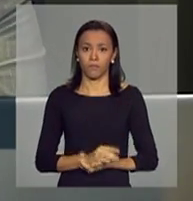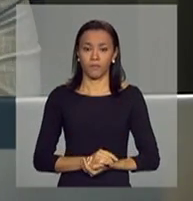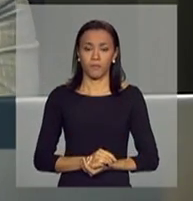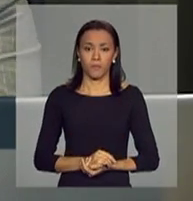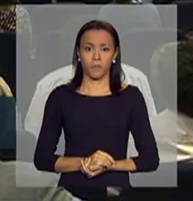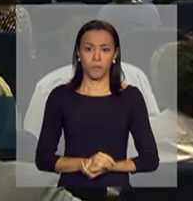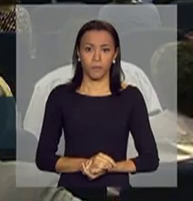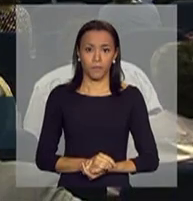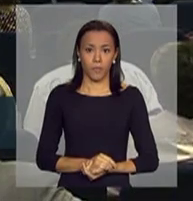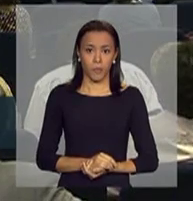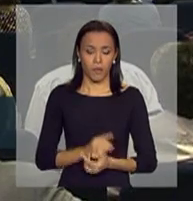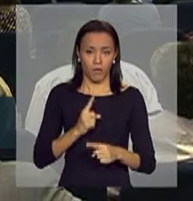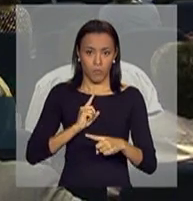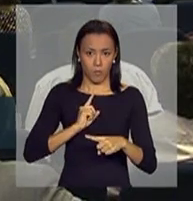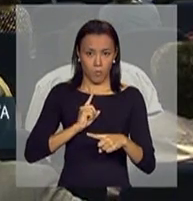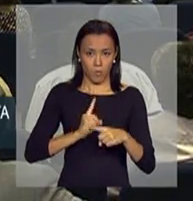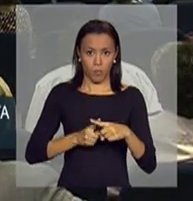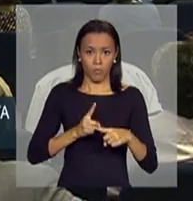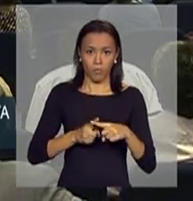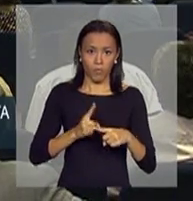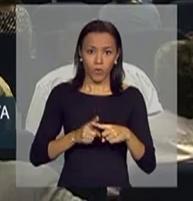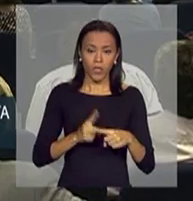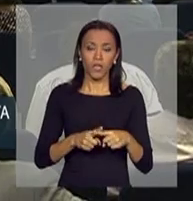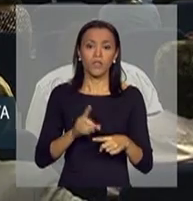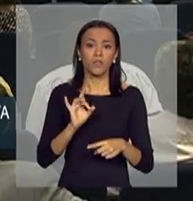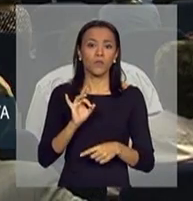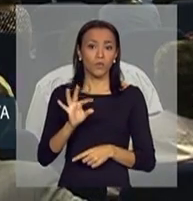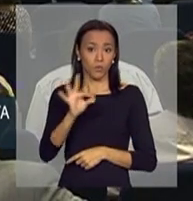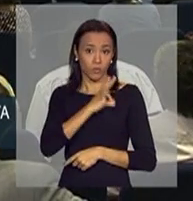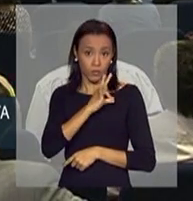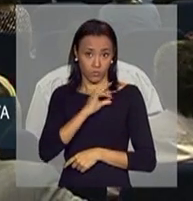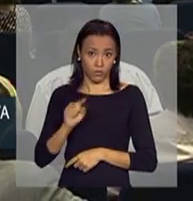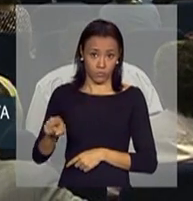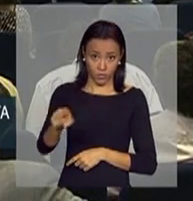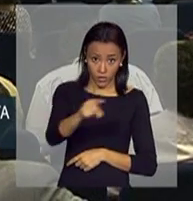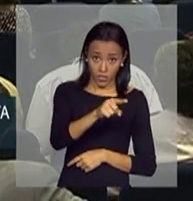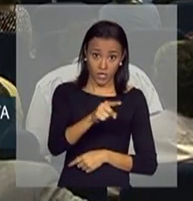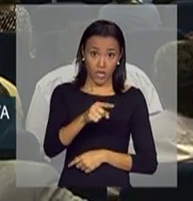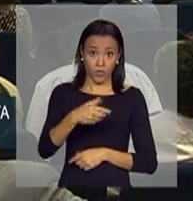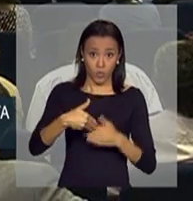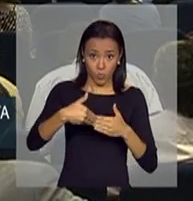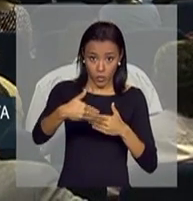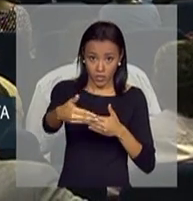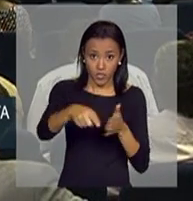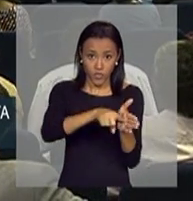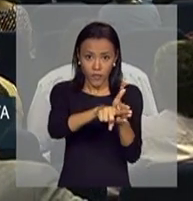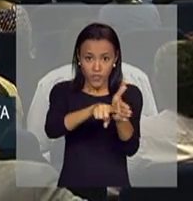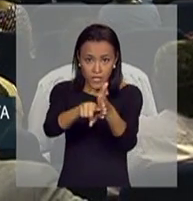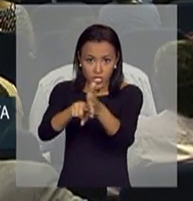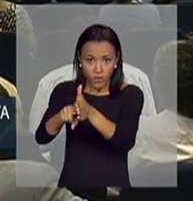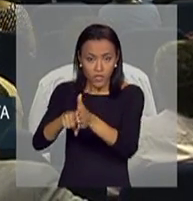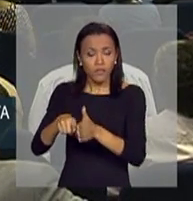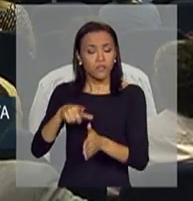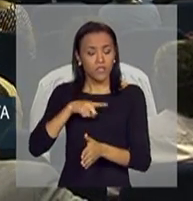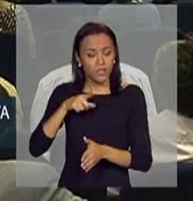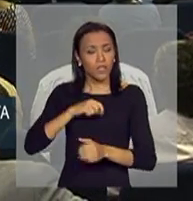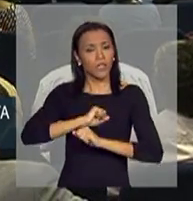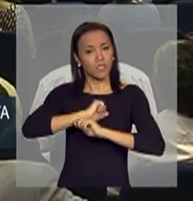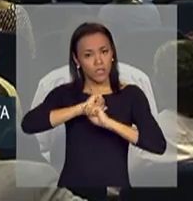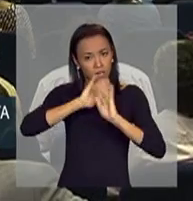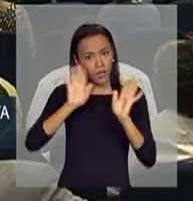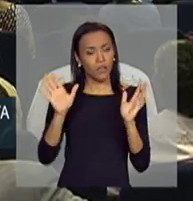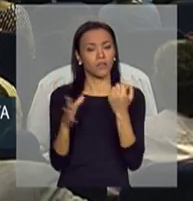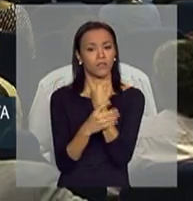Porque son finalmente los aparatos judiciales los que hacen las investigaciones con todas las garantías claras de debido